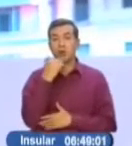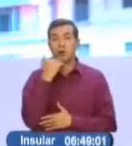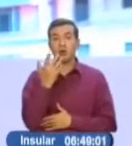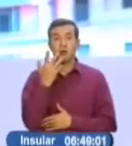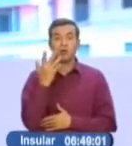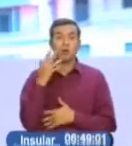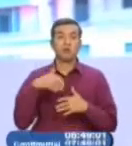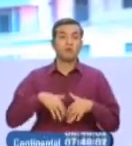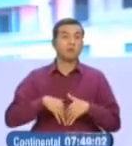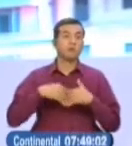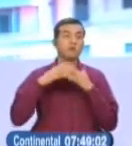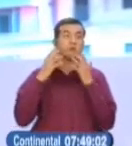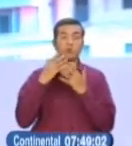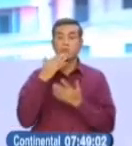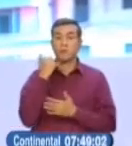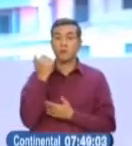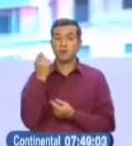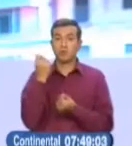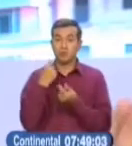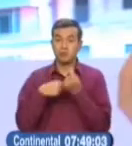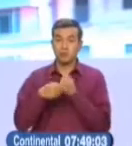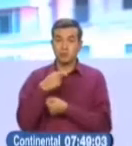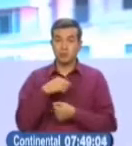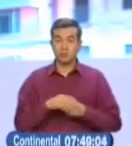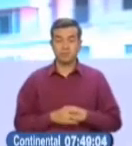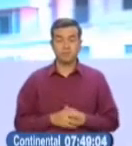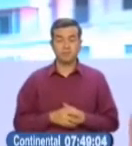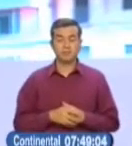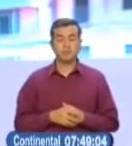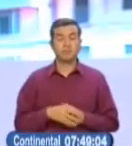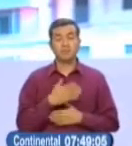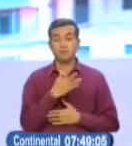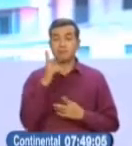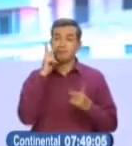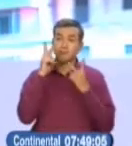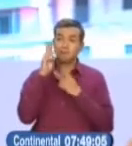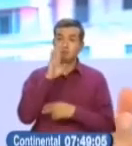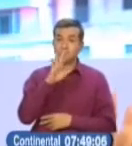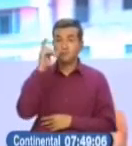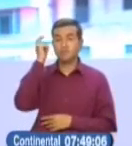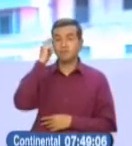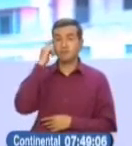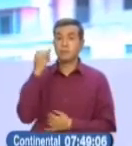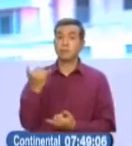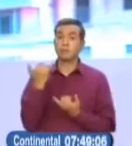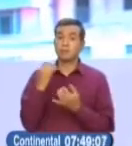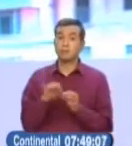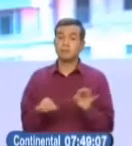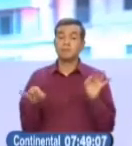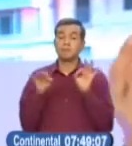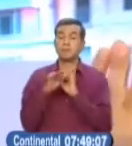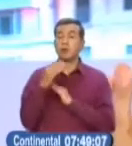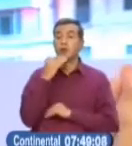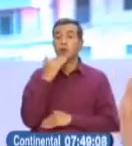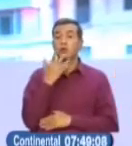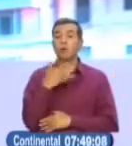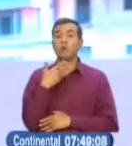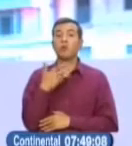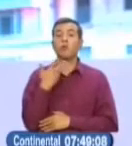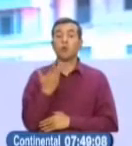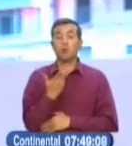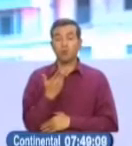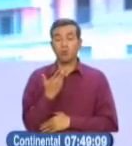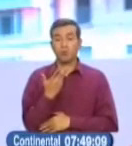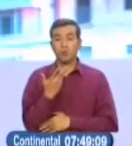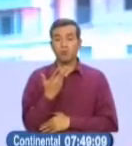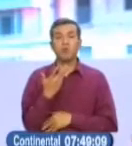entre crecimiento y mejoras de ingresos. Desde esa perspectiva, digamos, lo que tenemos que hacer ahora es la defensa del